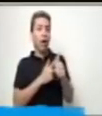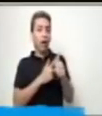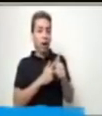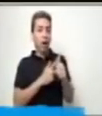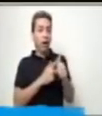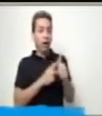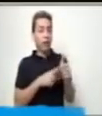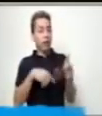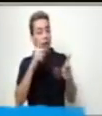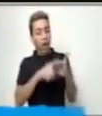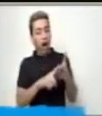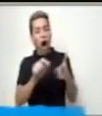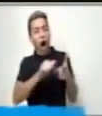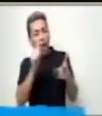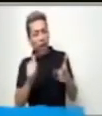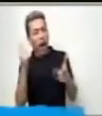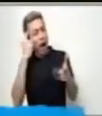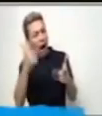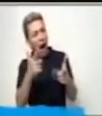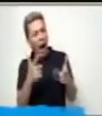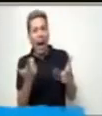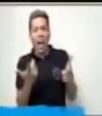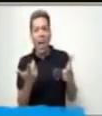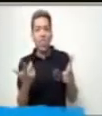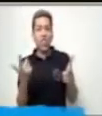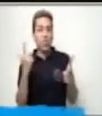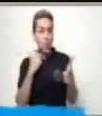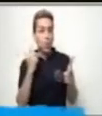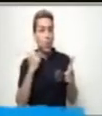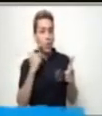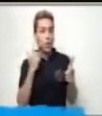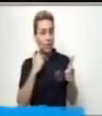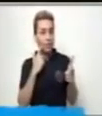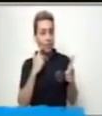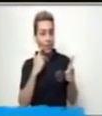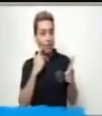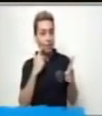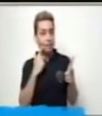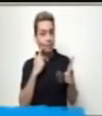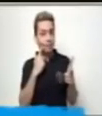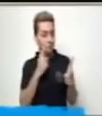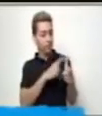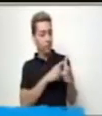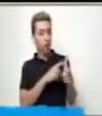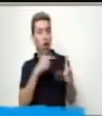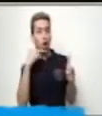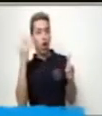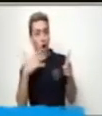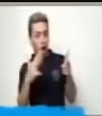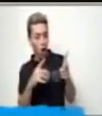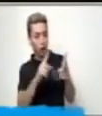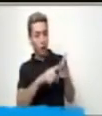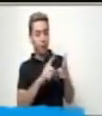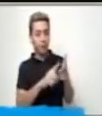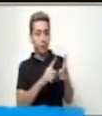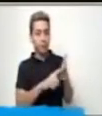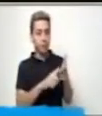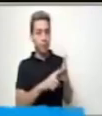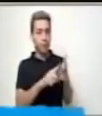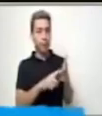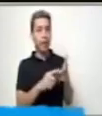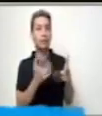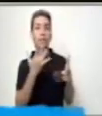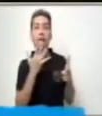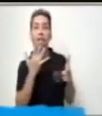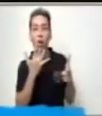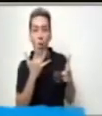es dulce. Entonces, podemos ubicar también en forma, color y tamaño los sabores. Esto